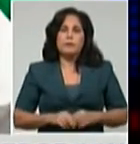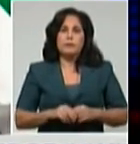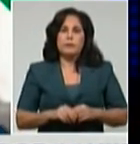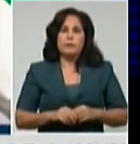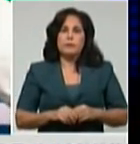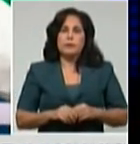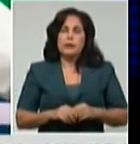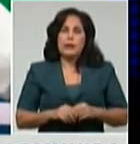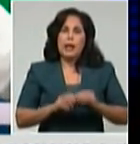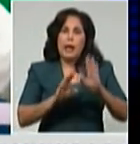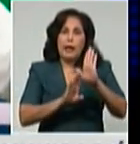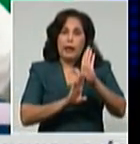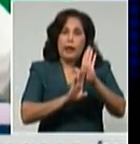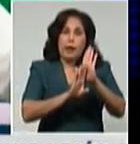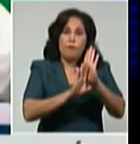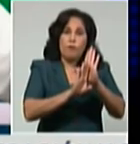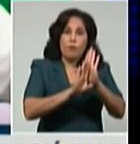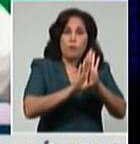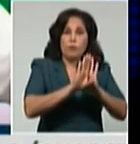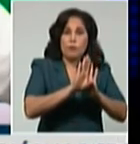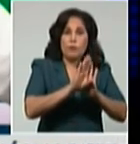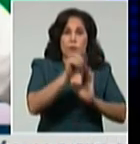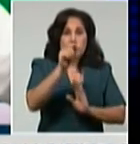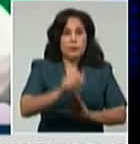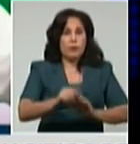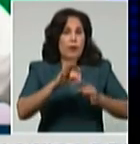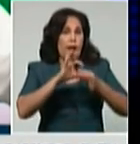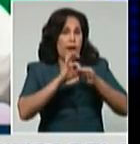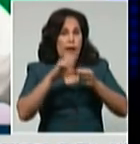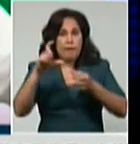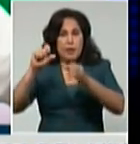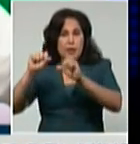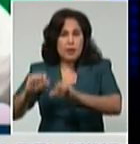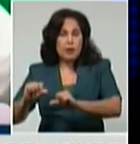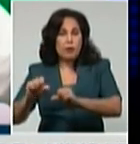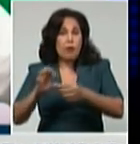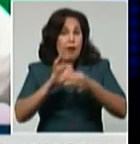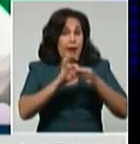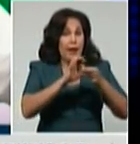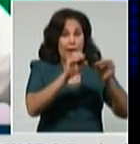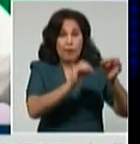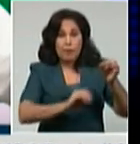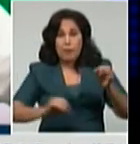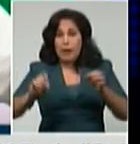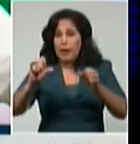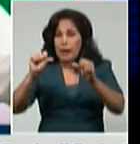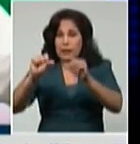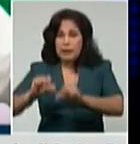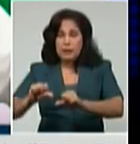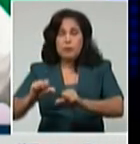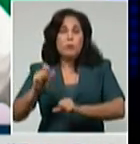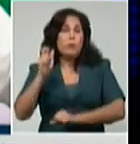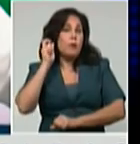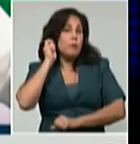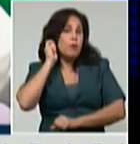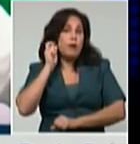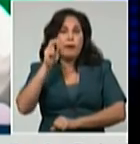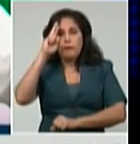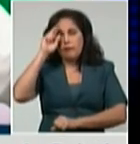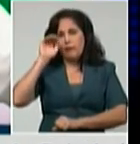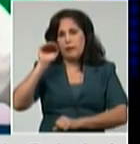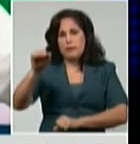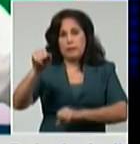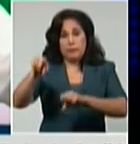de los pacientes graves y críticos, pues pasa del reporte de grave para crítica una paciente que está ingresada aquí en La